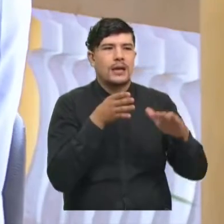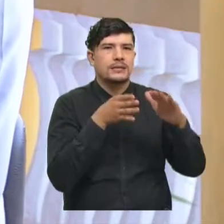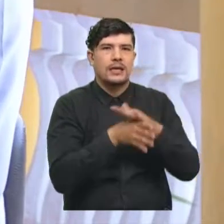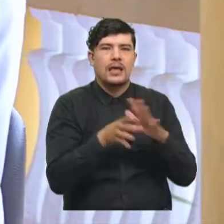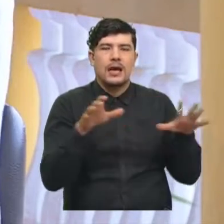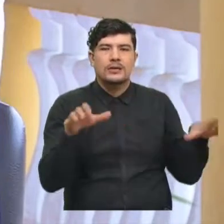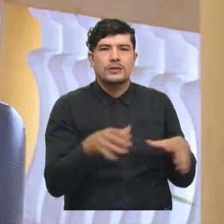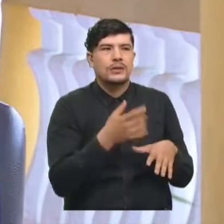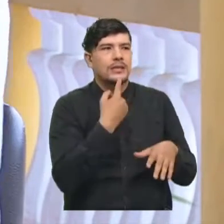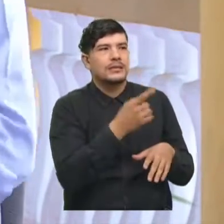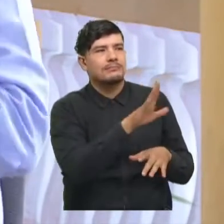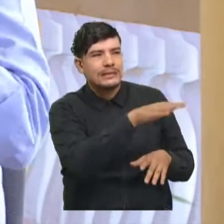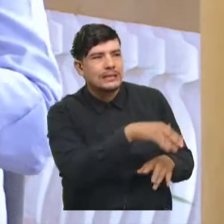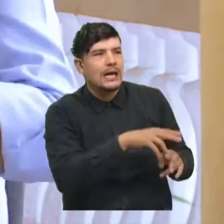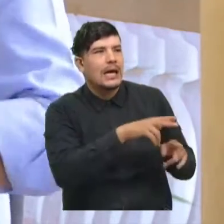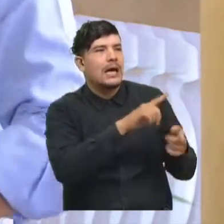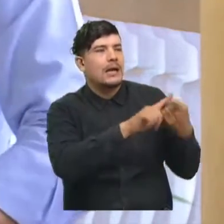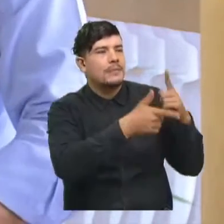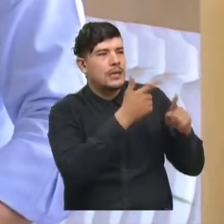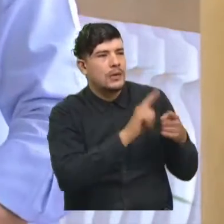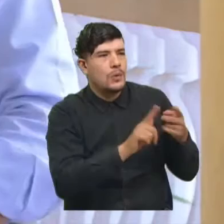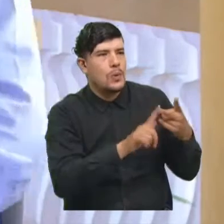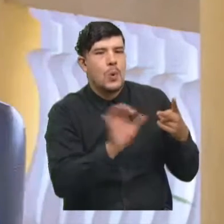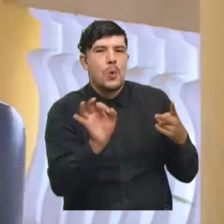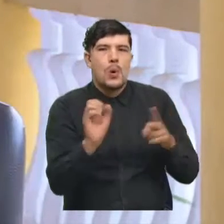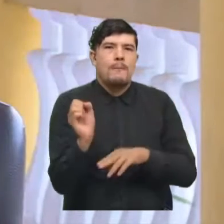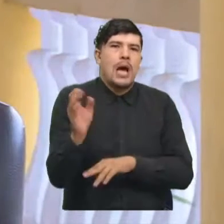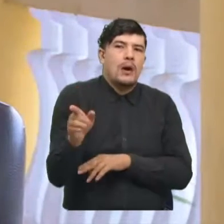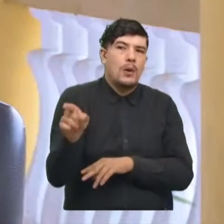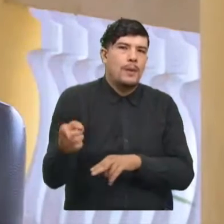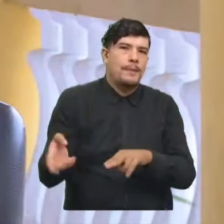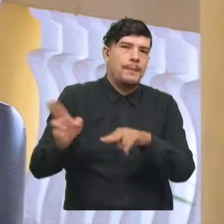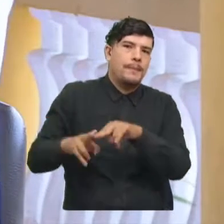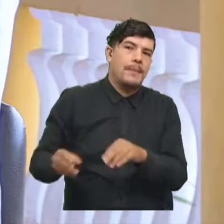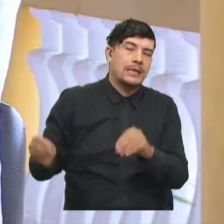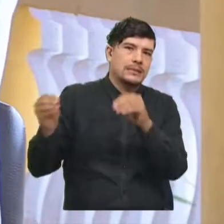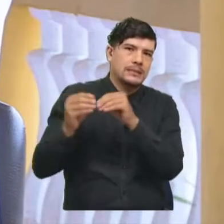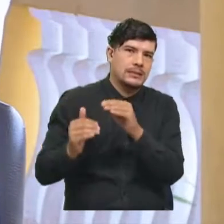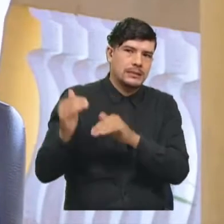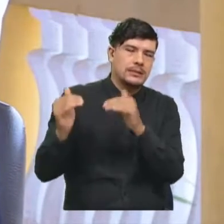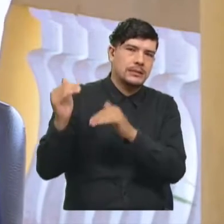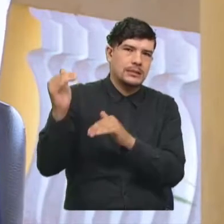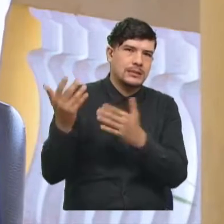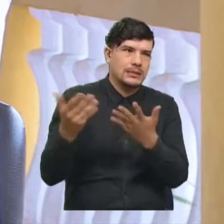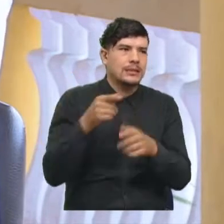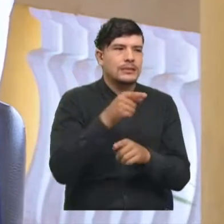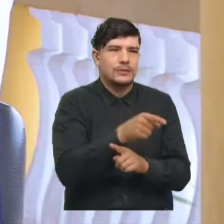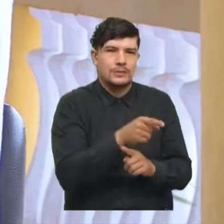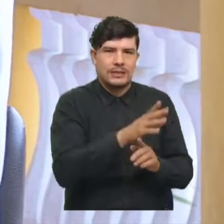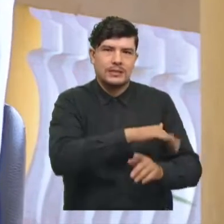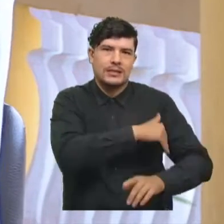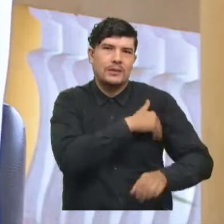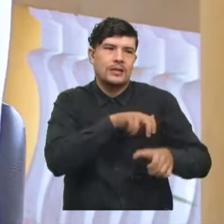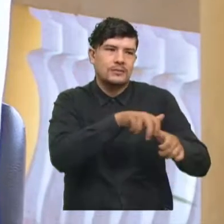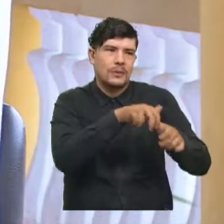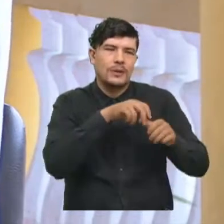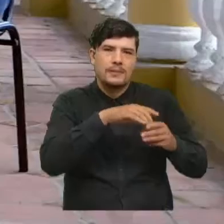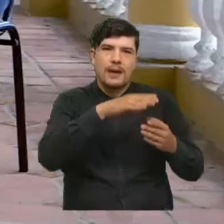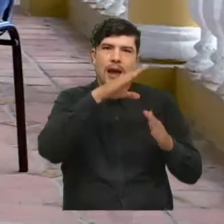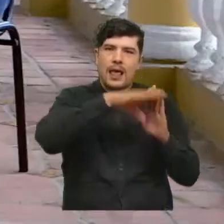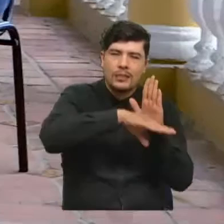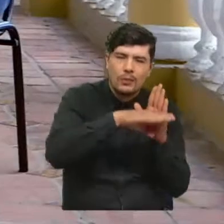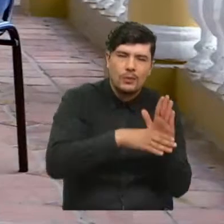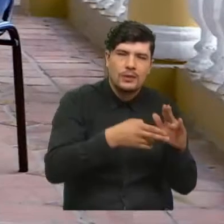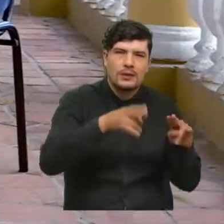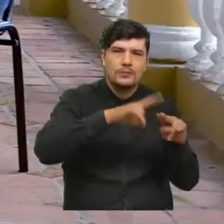amigo al prestamista o el mismo banco que pronto puede estar cobrando una tasa de interés mayor entonces afecta no solo pues también en el